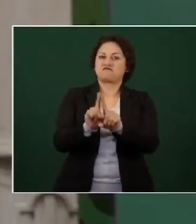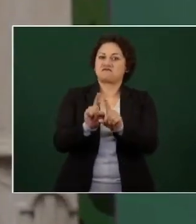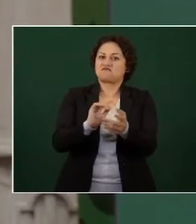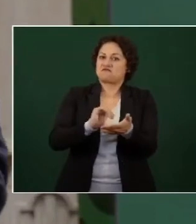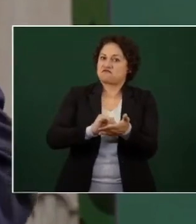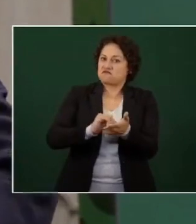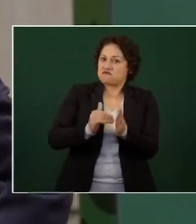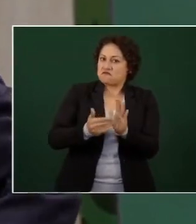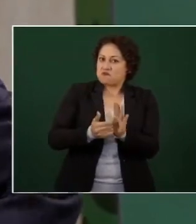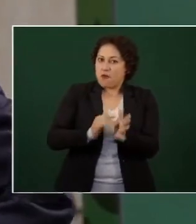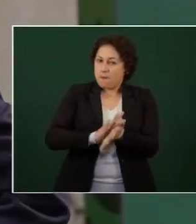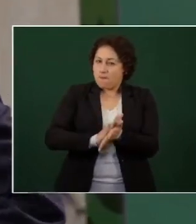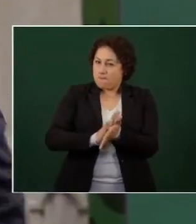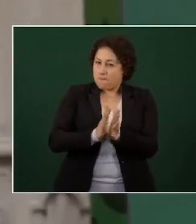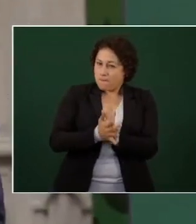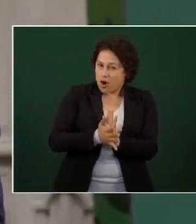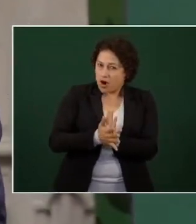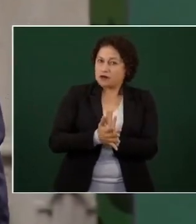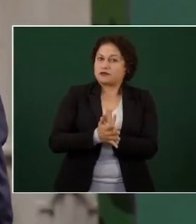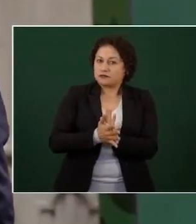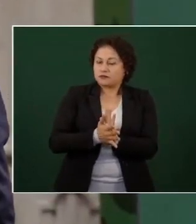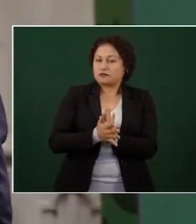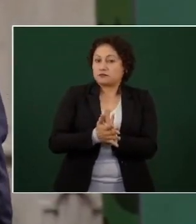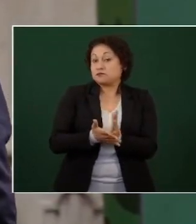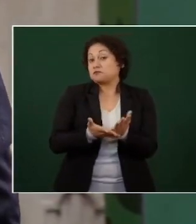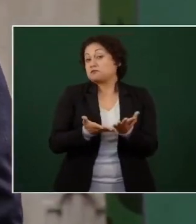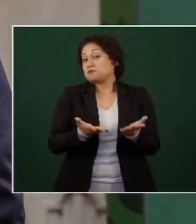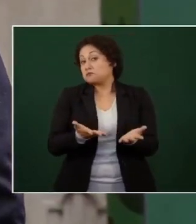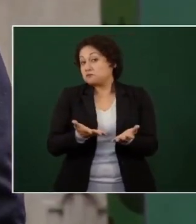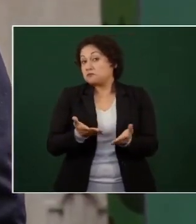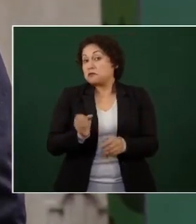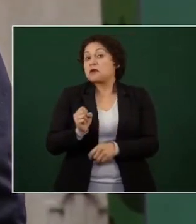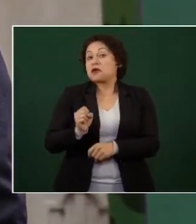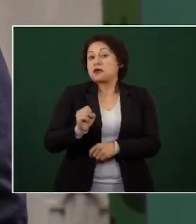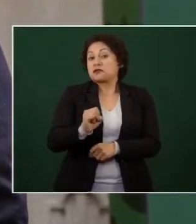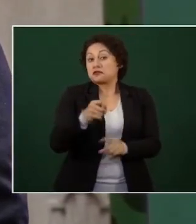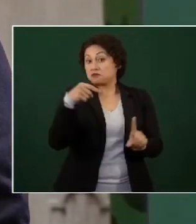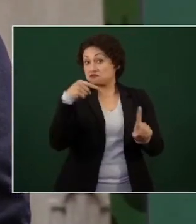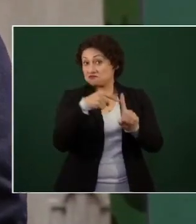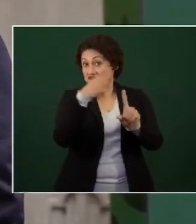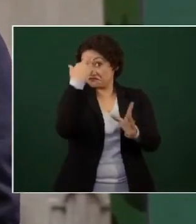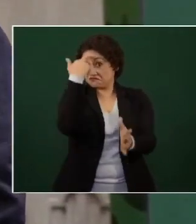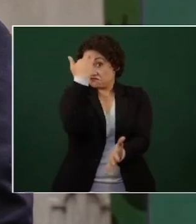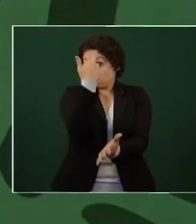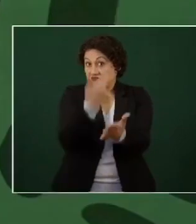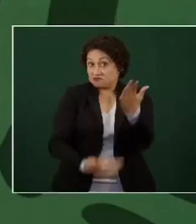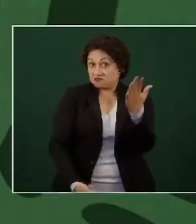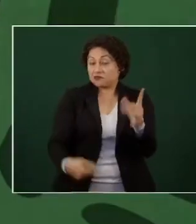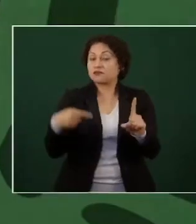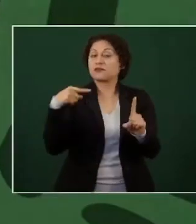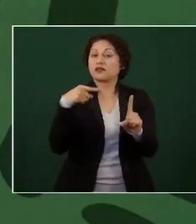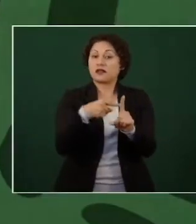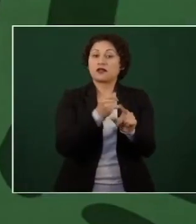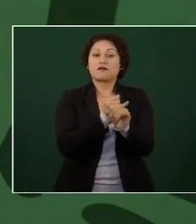que sí cometió ilícitos García Luna y tenía información,